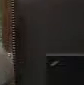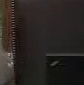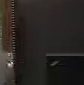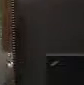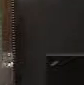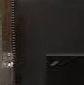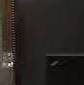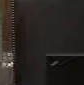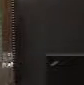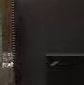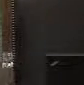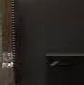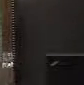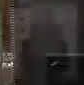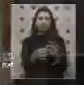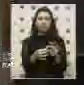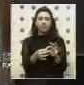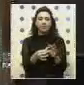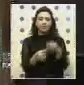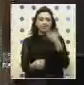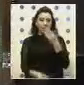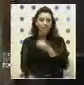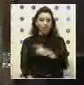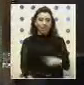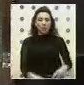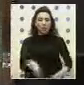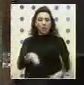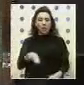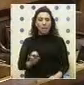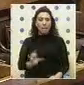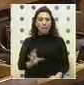Señor diputado, tiene la palabra el diputado Daniel Melo.